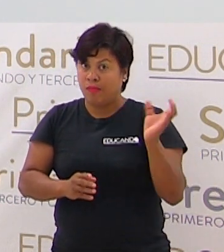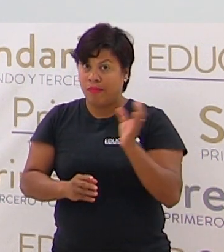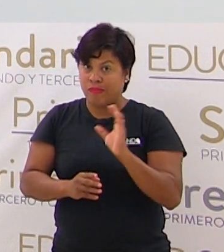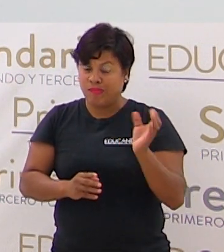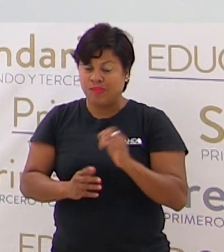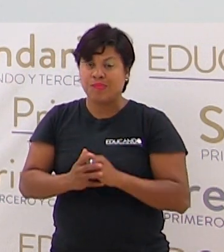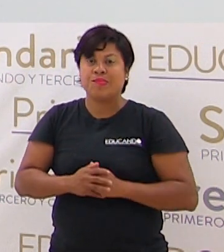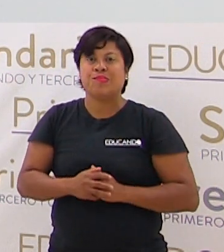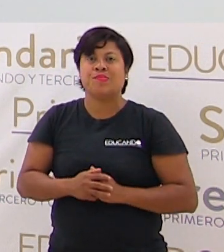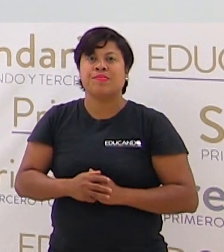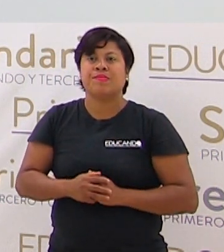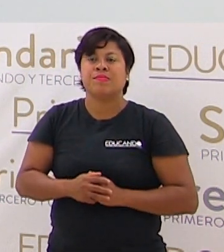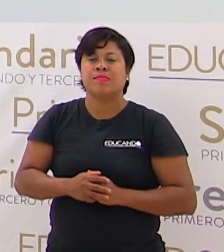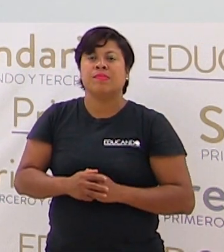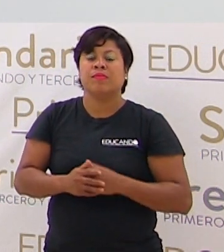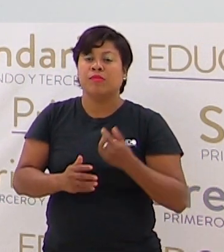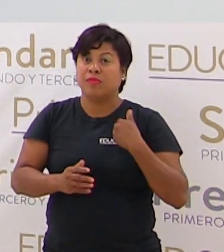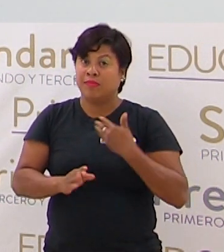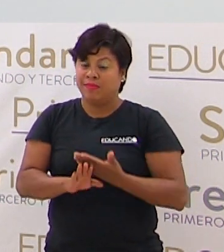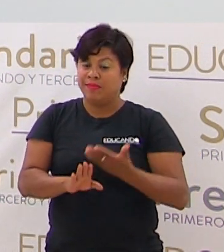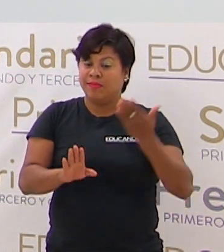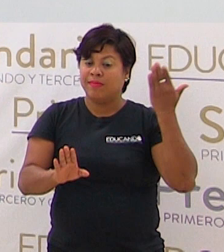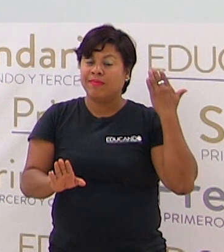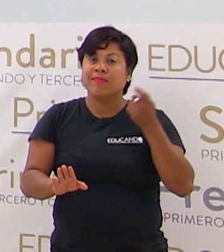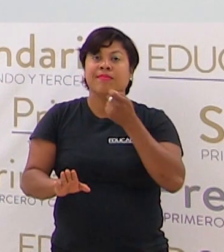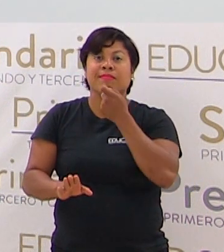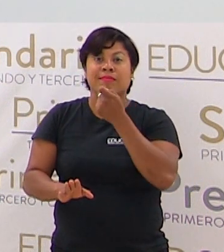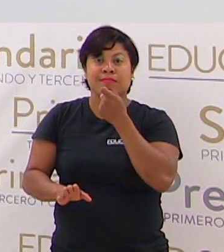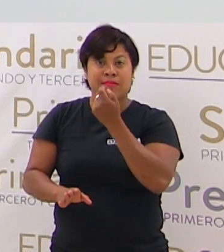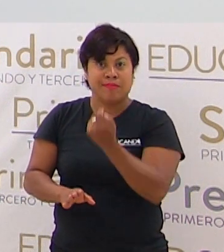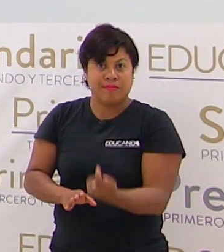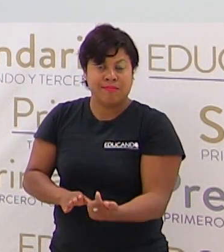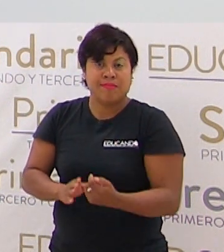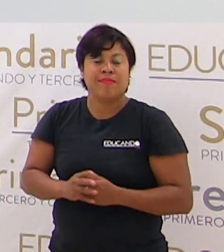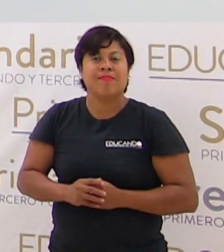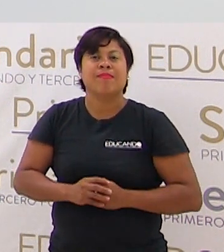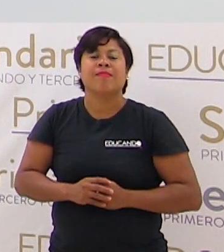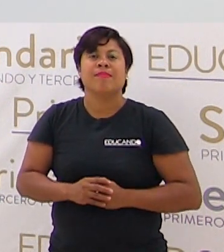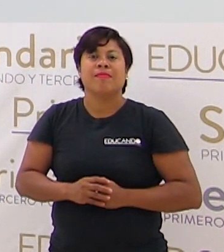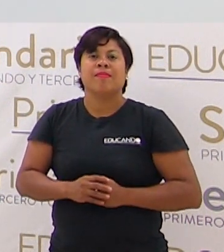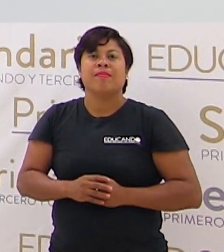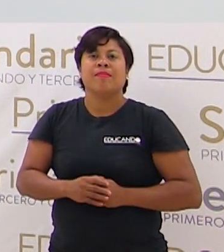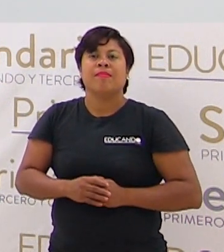Cuando era niño, bien,